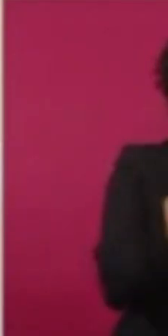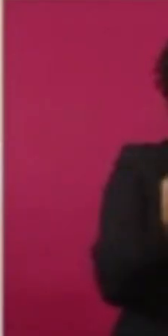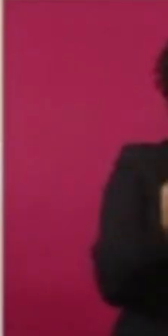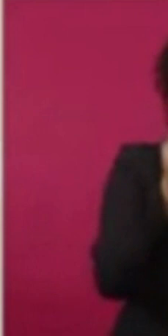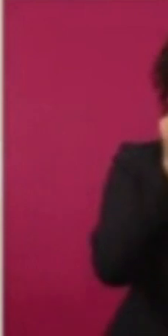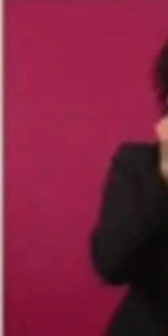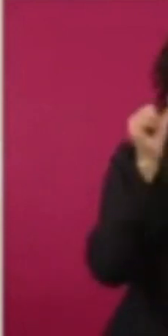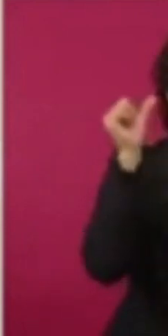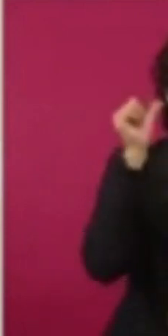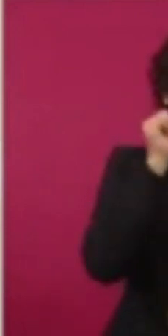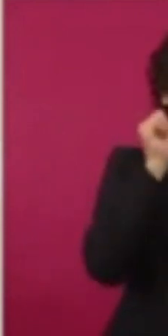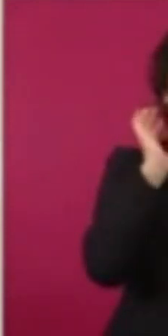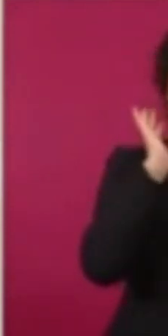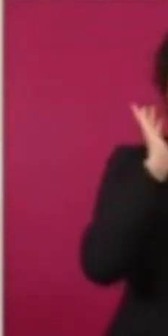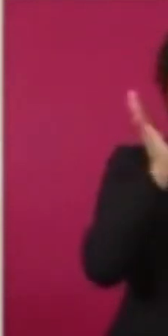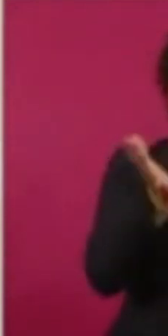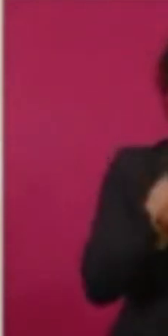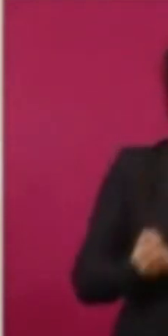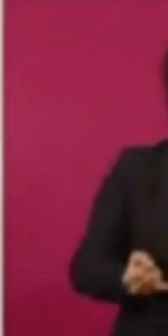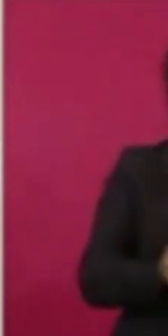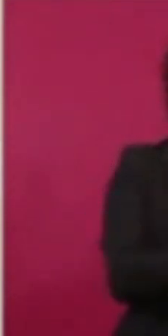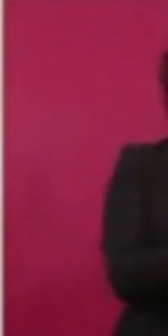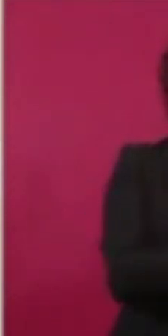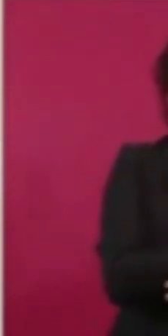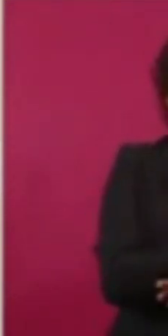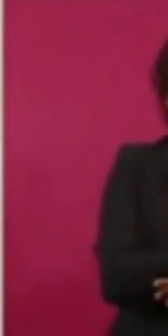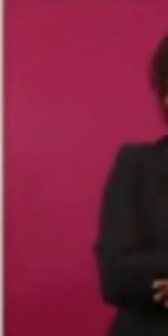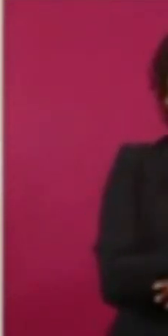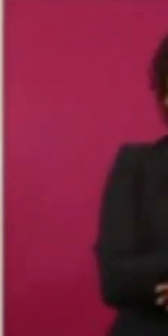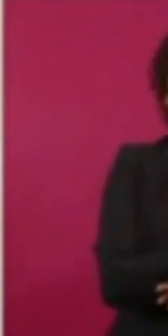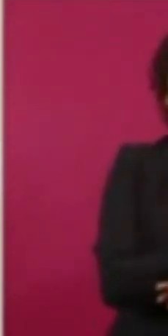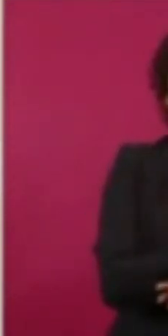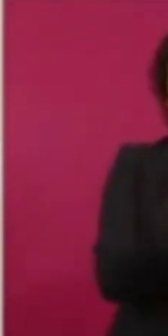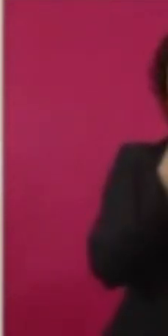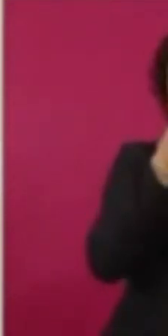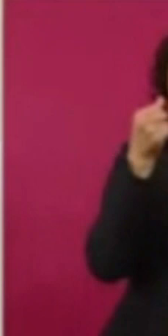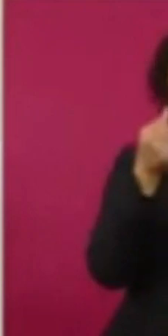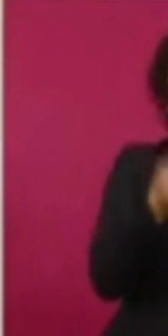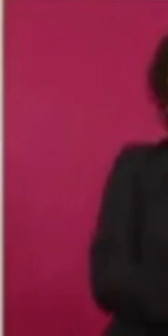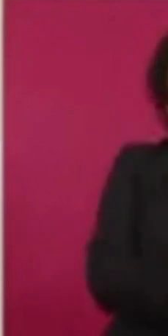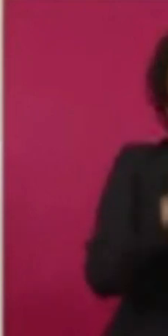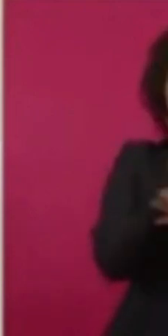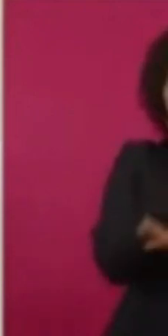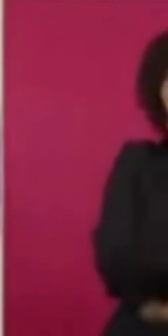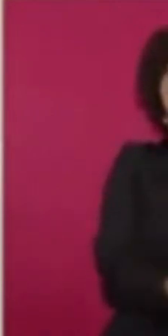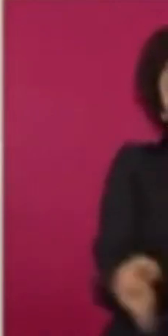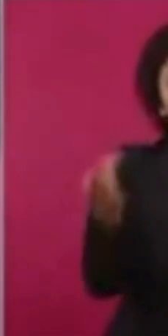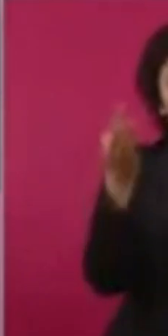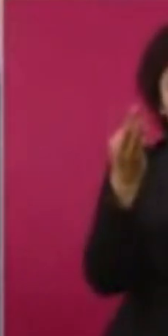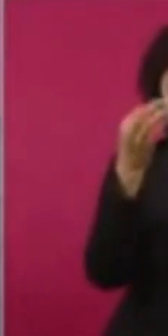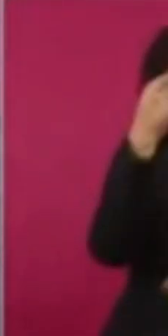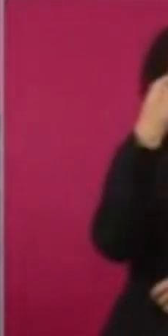se tomó la decisión de enviar un decreto para que toda esta